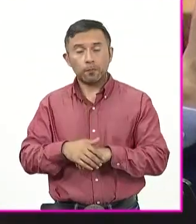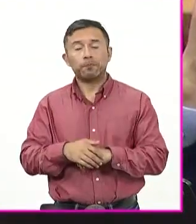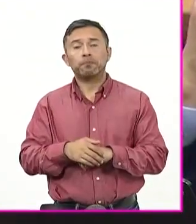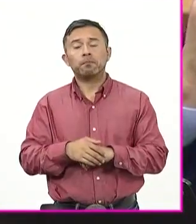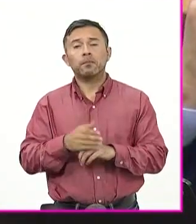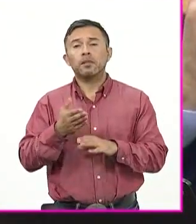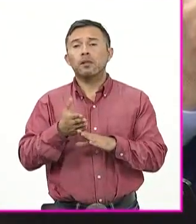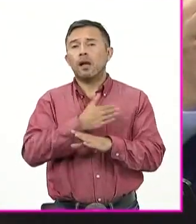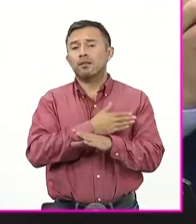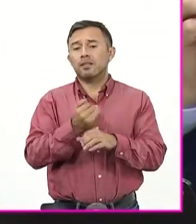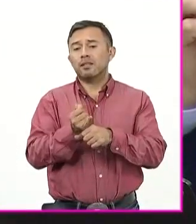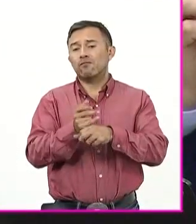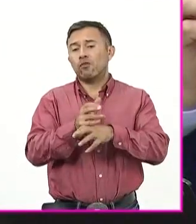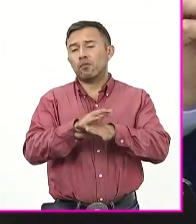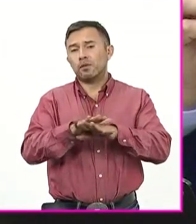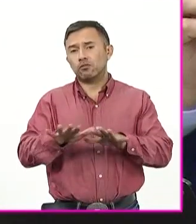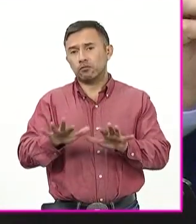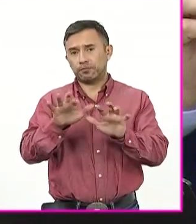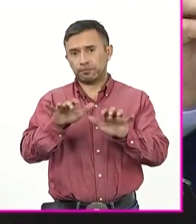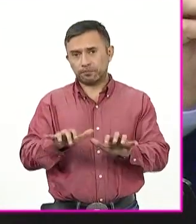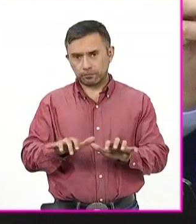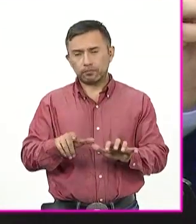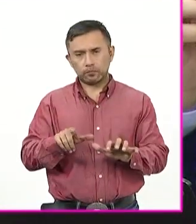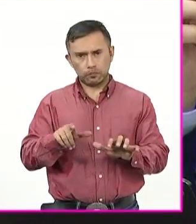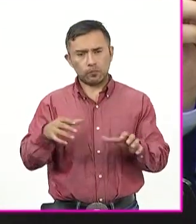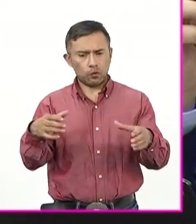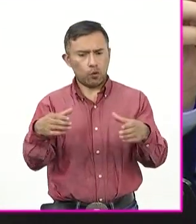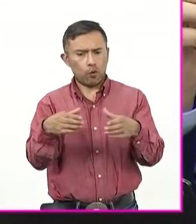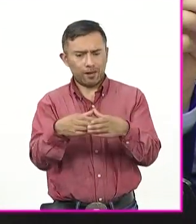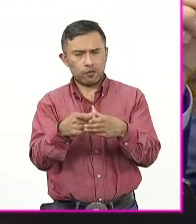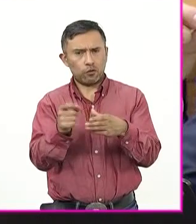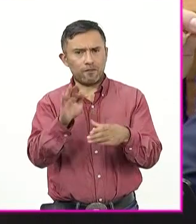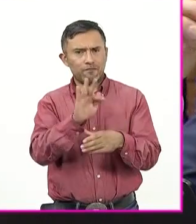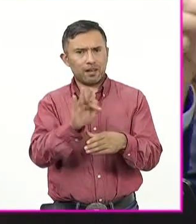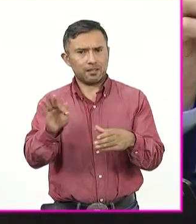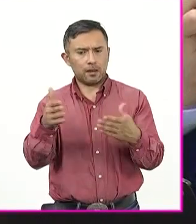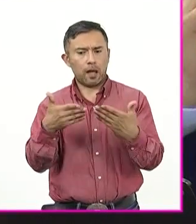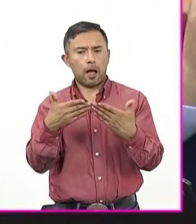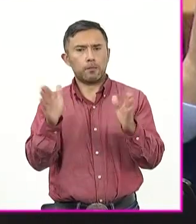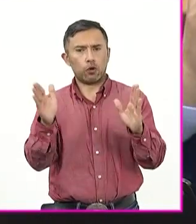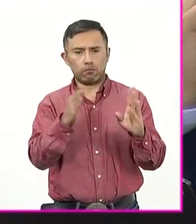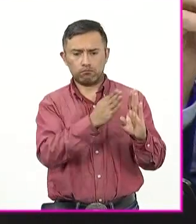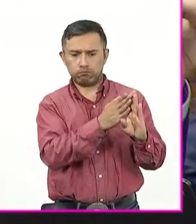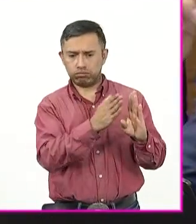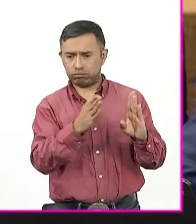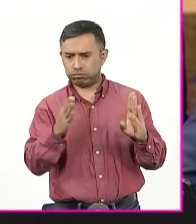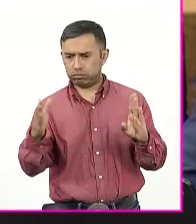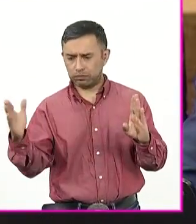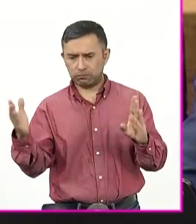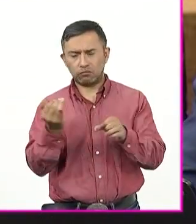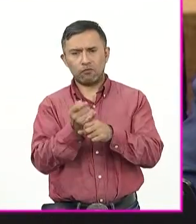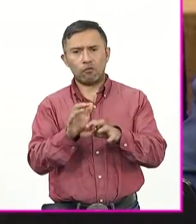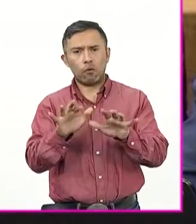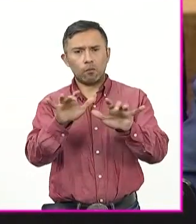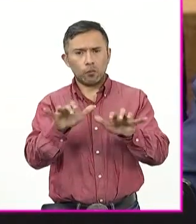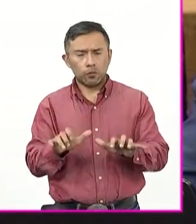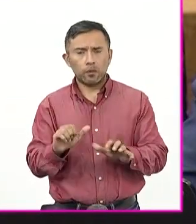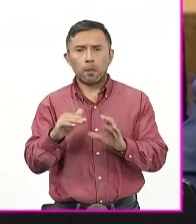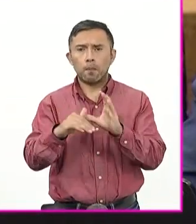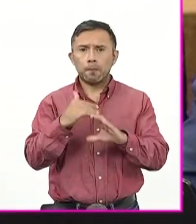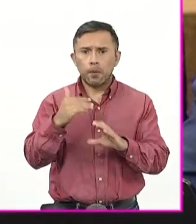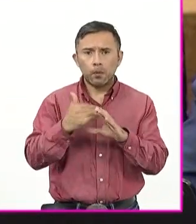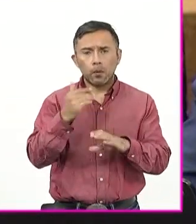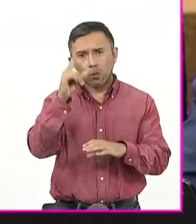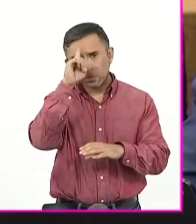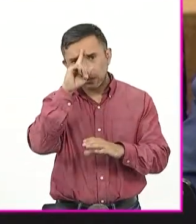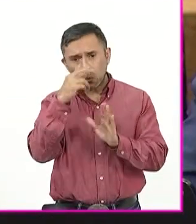el periodo que el propio órgano abrió para estos efectos pueda darse por satisfecha las observaciones. Y